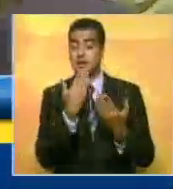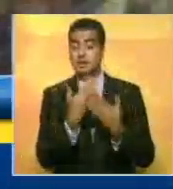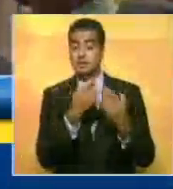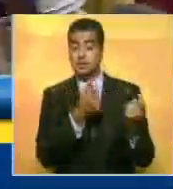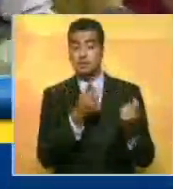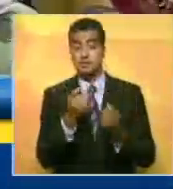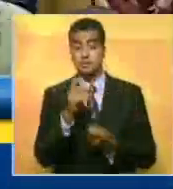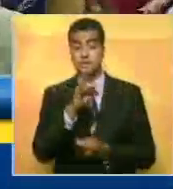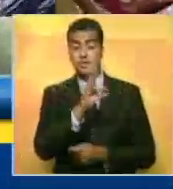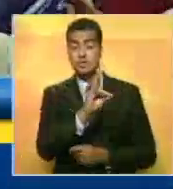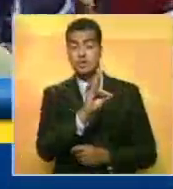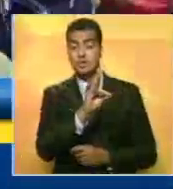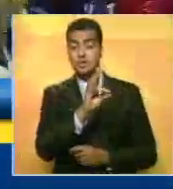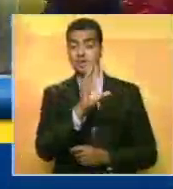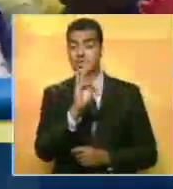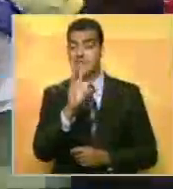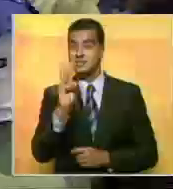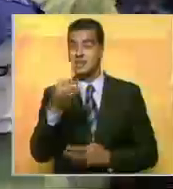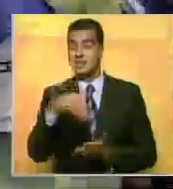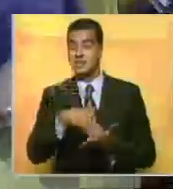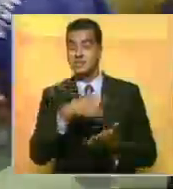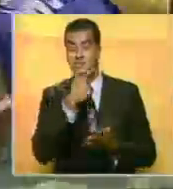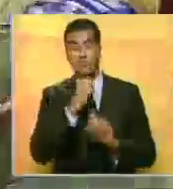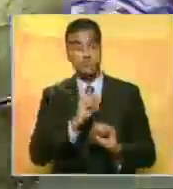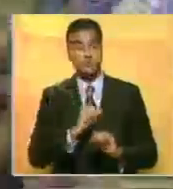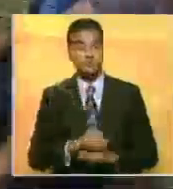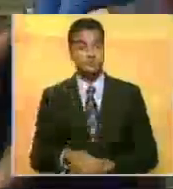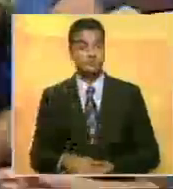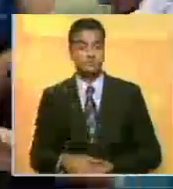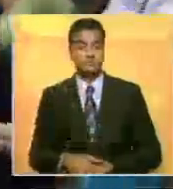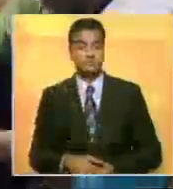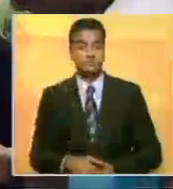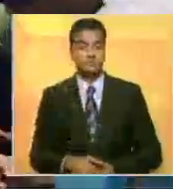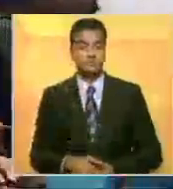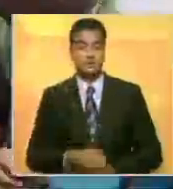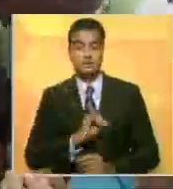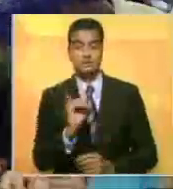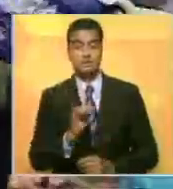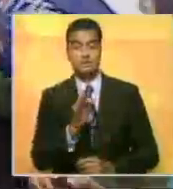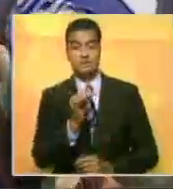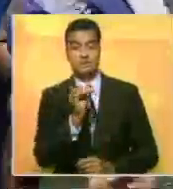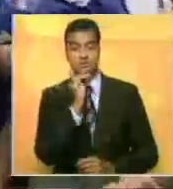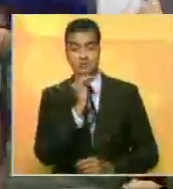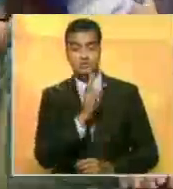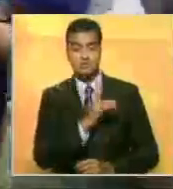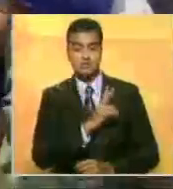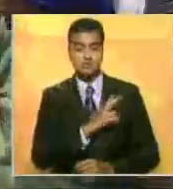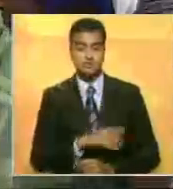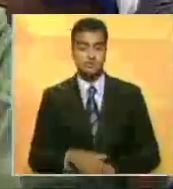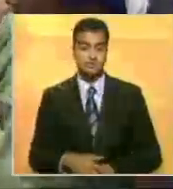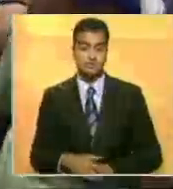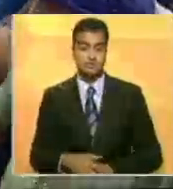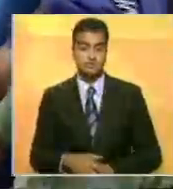una inversión de 776 mil bolívares fuertes. Desde el estado Zulia, Fabiola Yaquinto, Noticiero Venevisión.